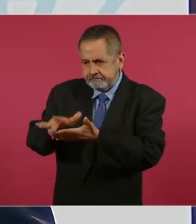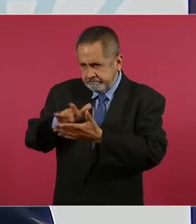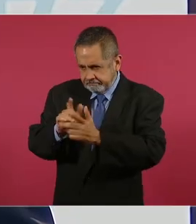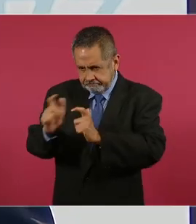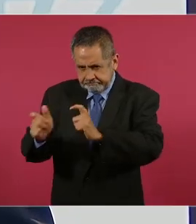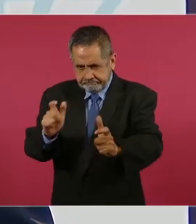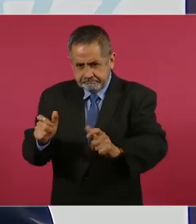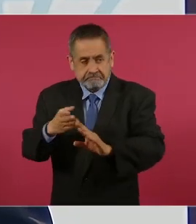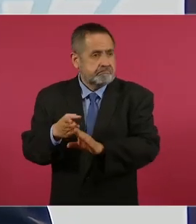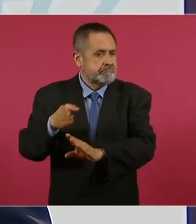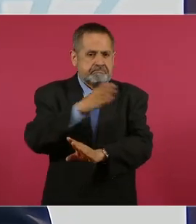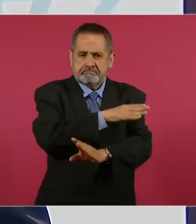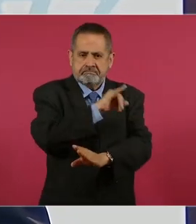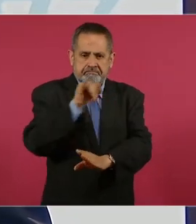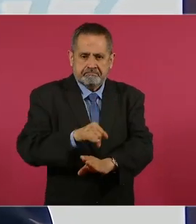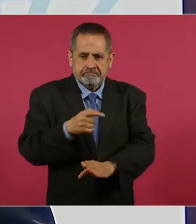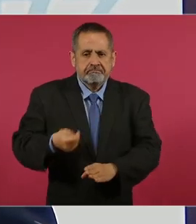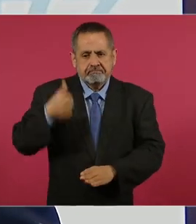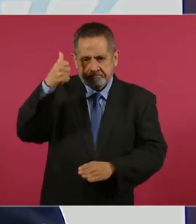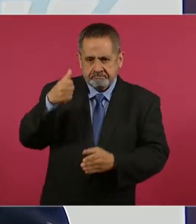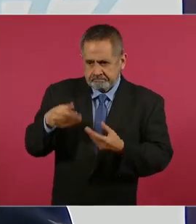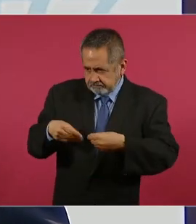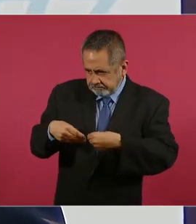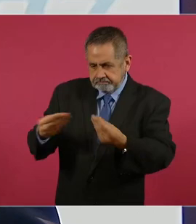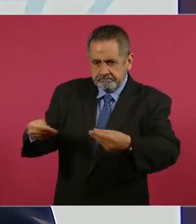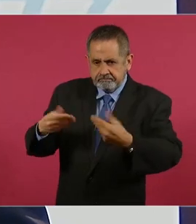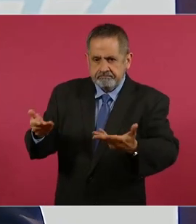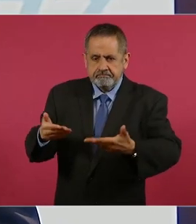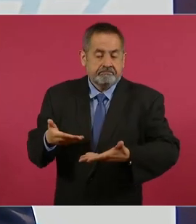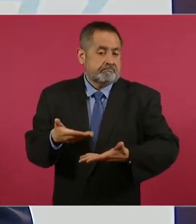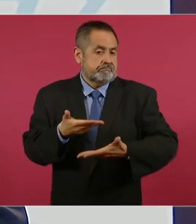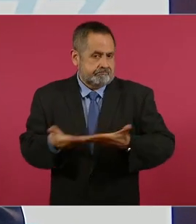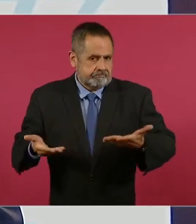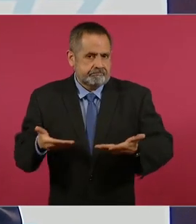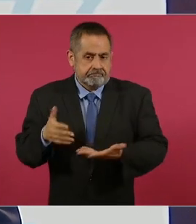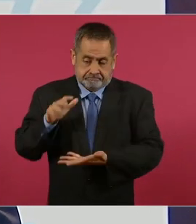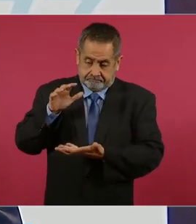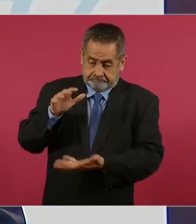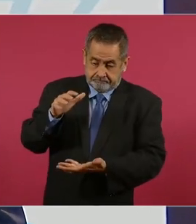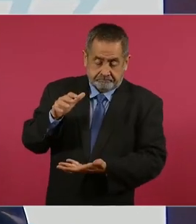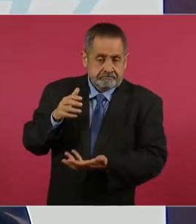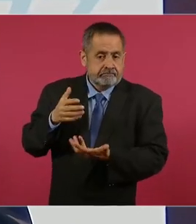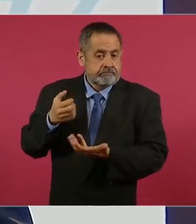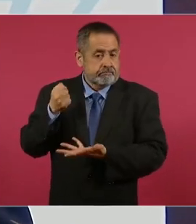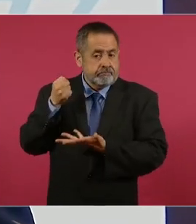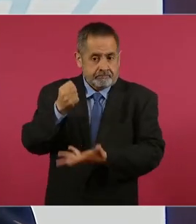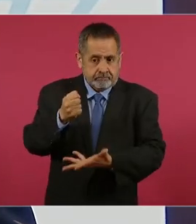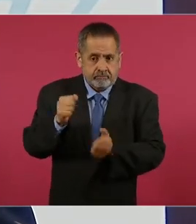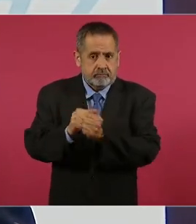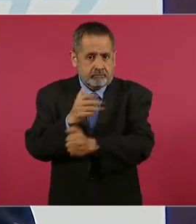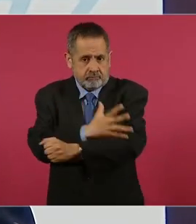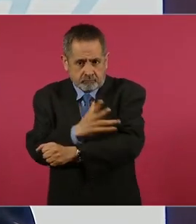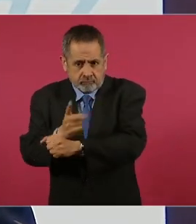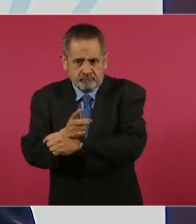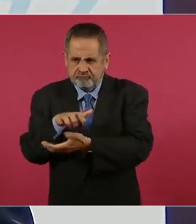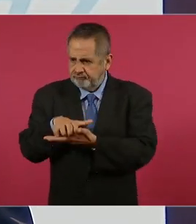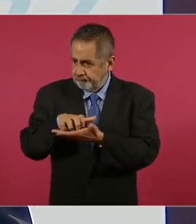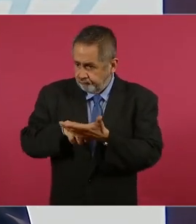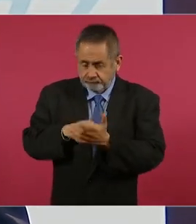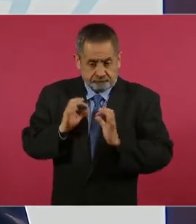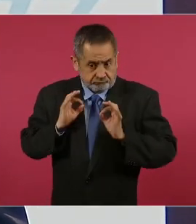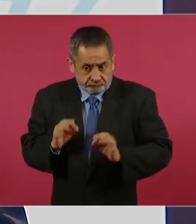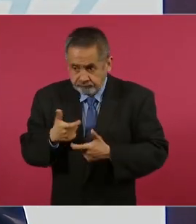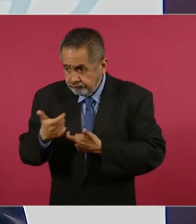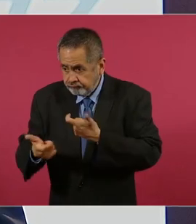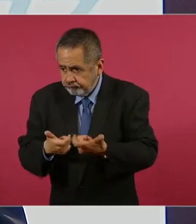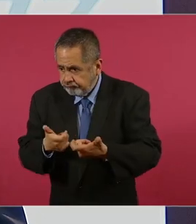cifra que no tiene precedentes. Esto es una muestra que si el presupuesto se maneja con honestidad y austeridad, alcanza